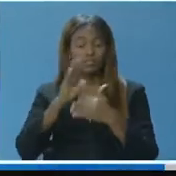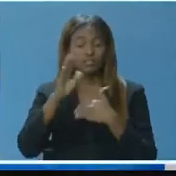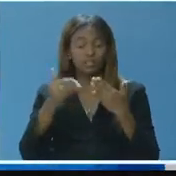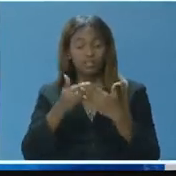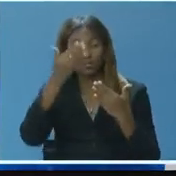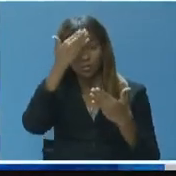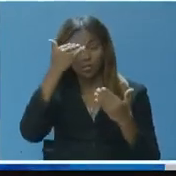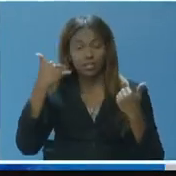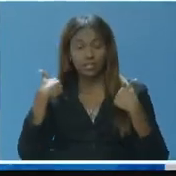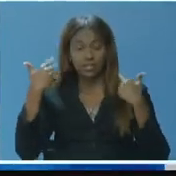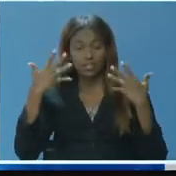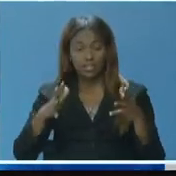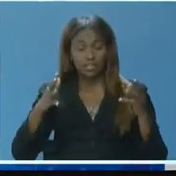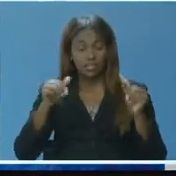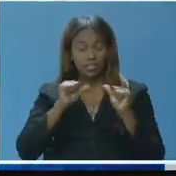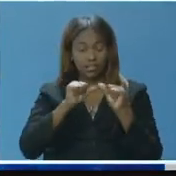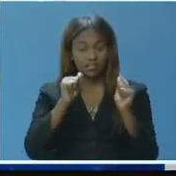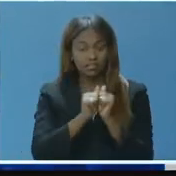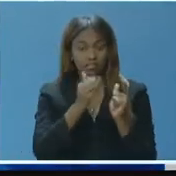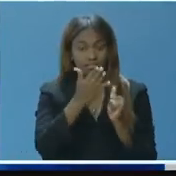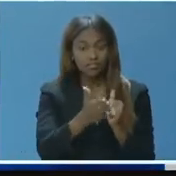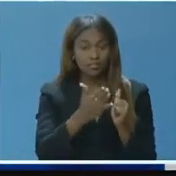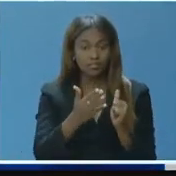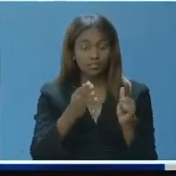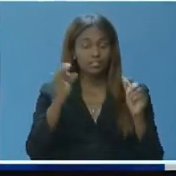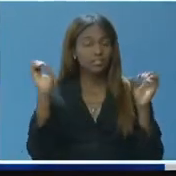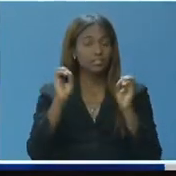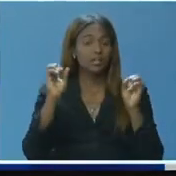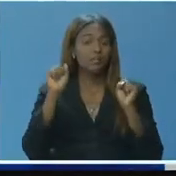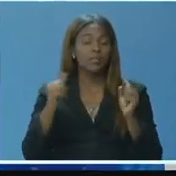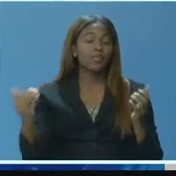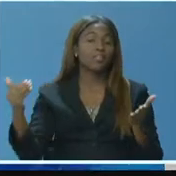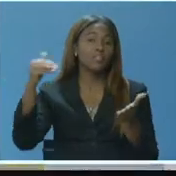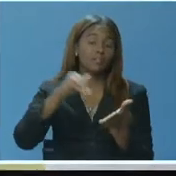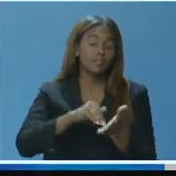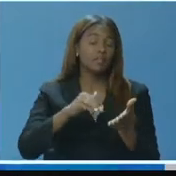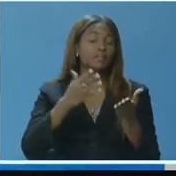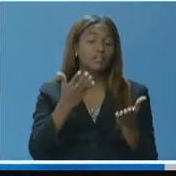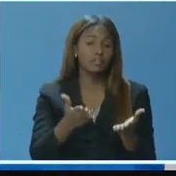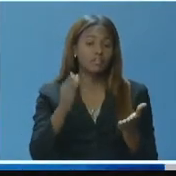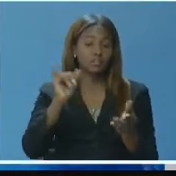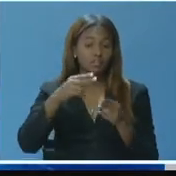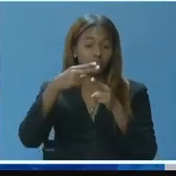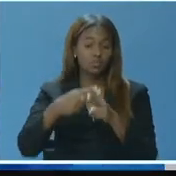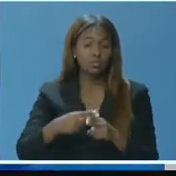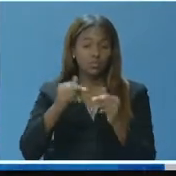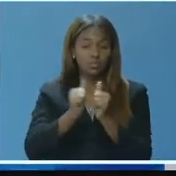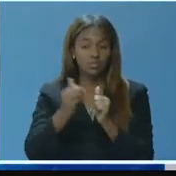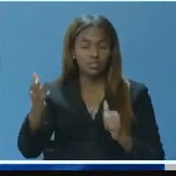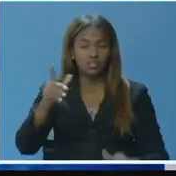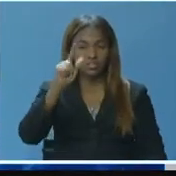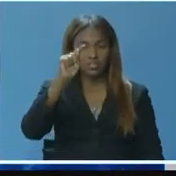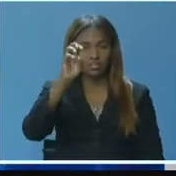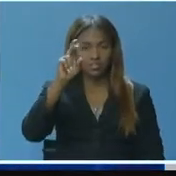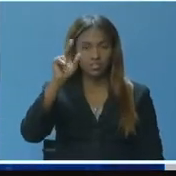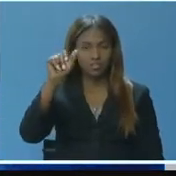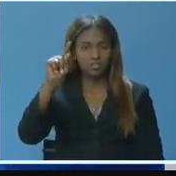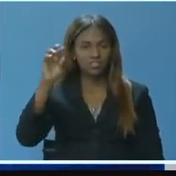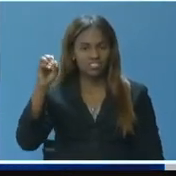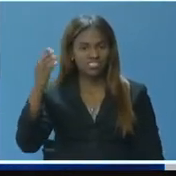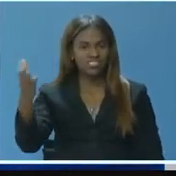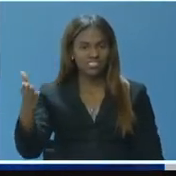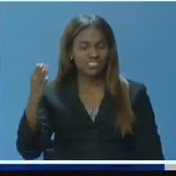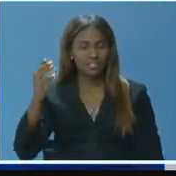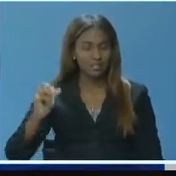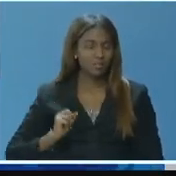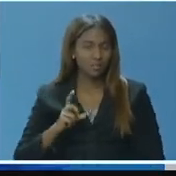salen palabras de la boca, nunca en la vida vuelven a entrar. Y el nombre del Torito, valga la redundancia, hasta el día